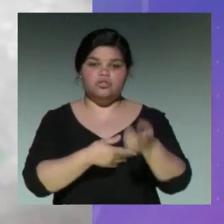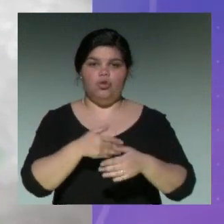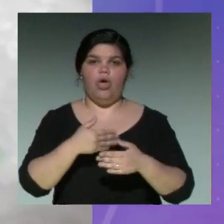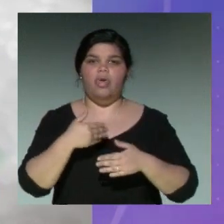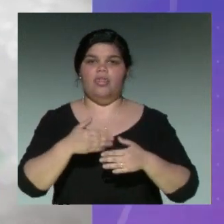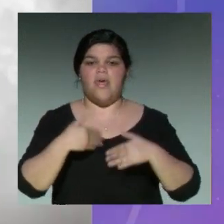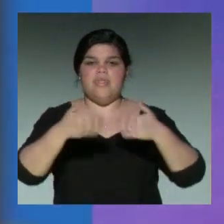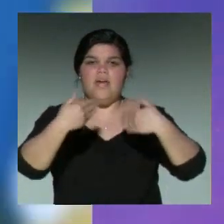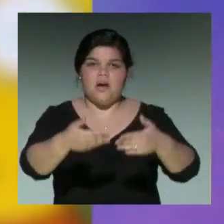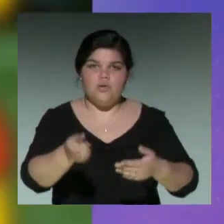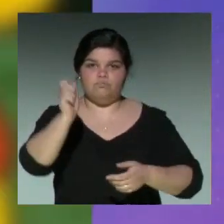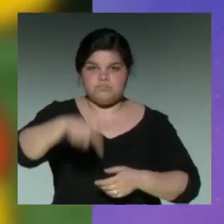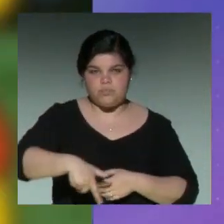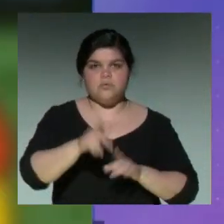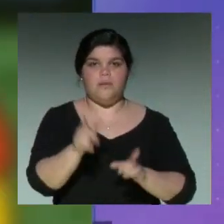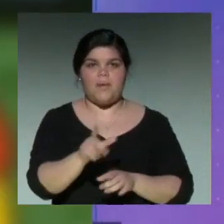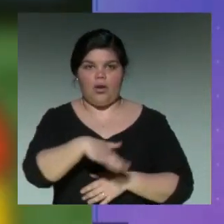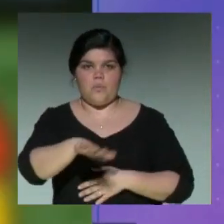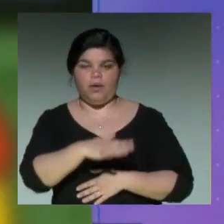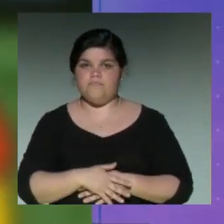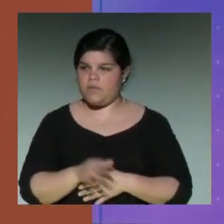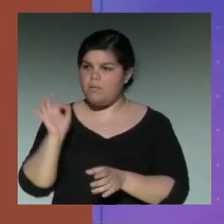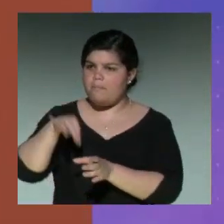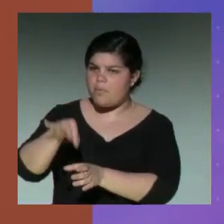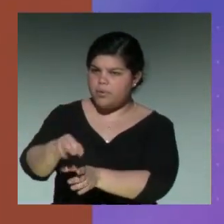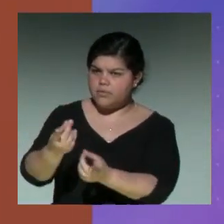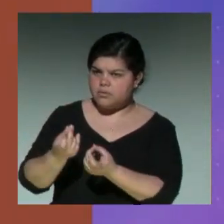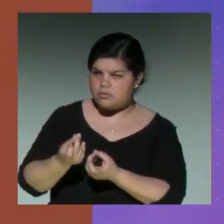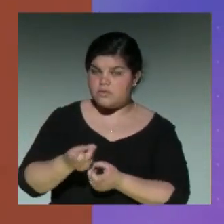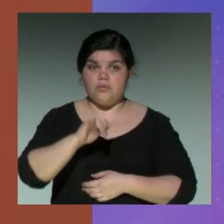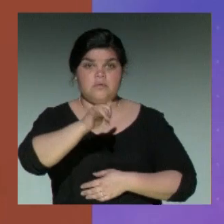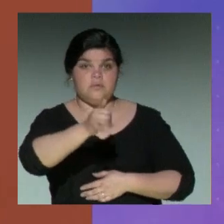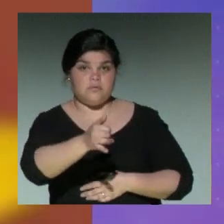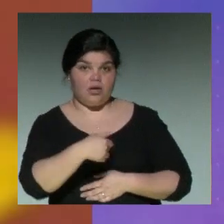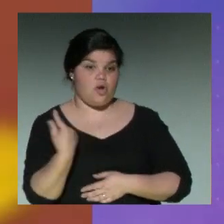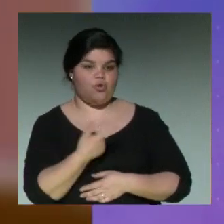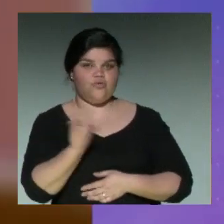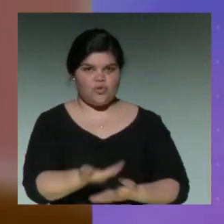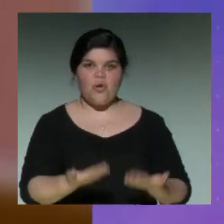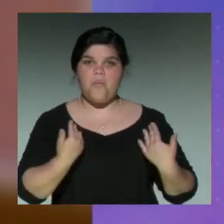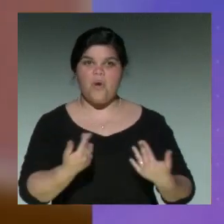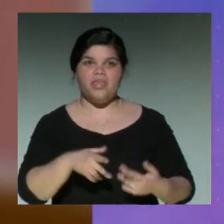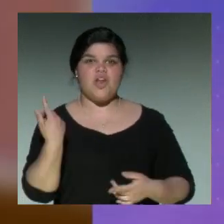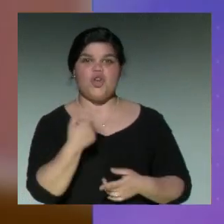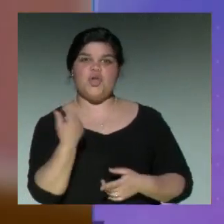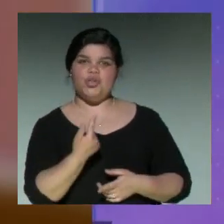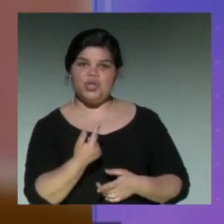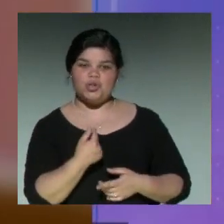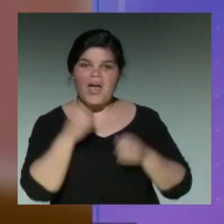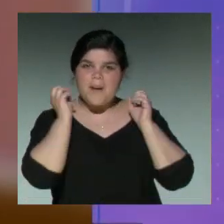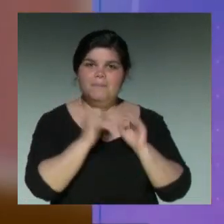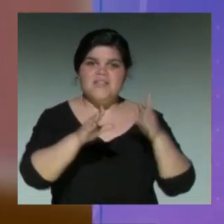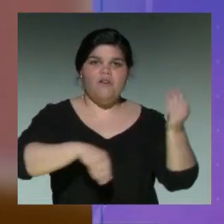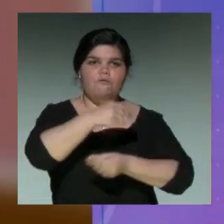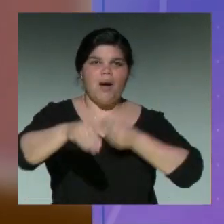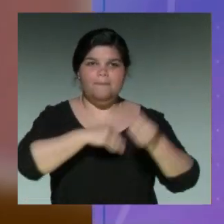y territorial. ¿Venimos aquí para cultivar la tierra, Pa? Por supuesto, es nuestra gran oportunidad. Los Simpson renacerán como una